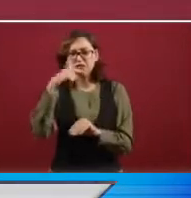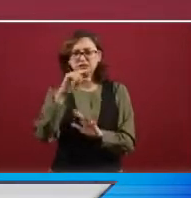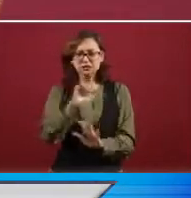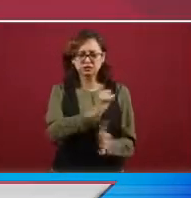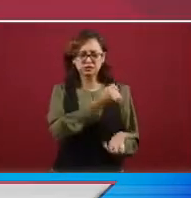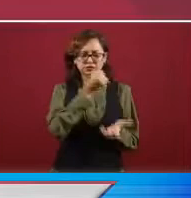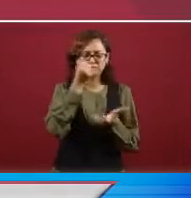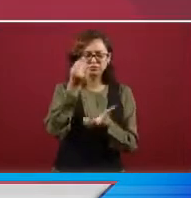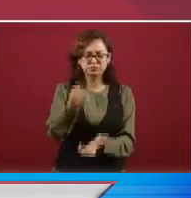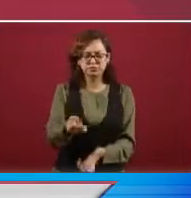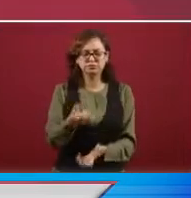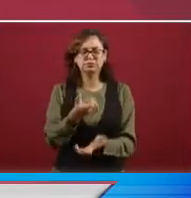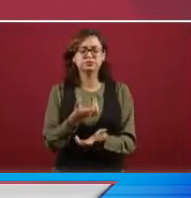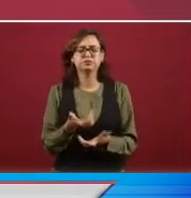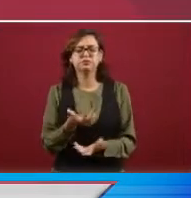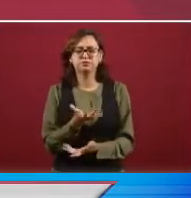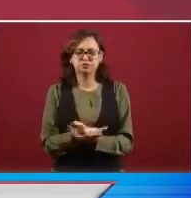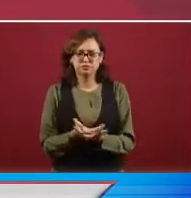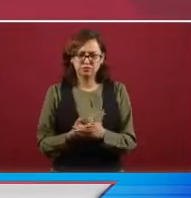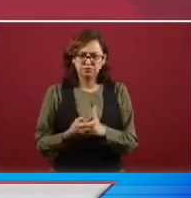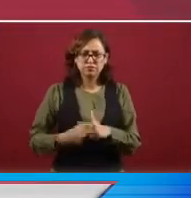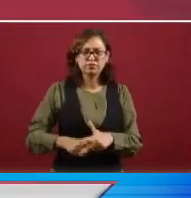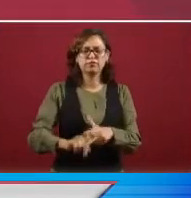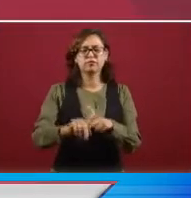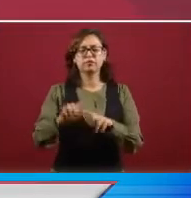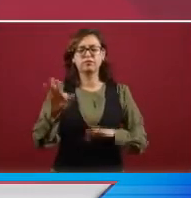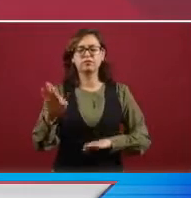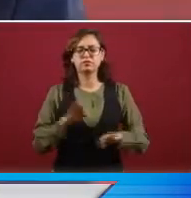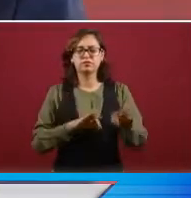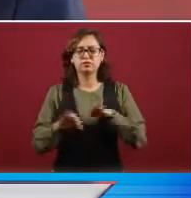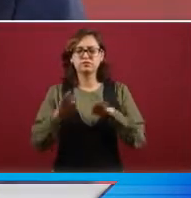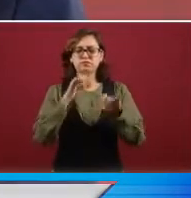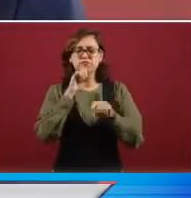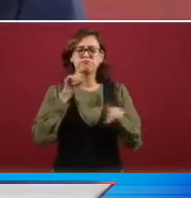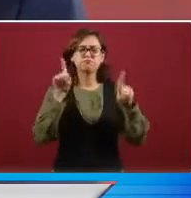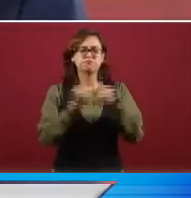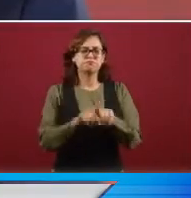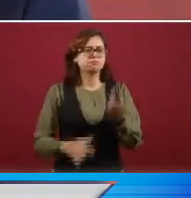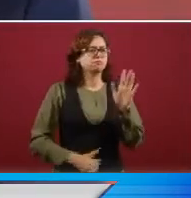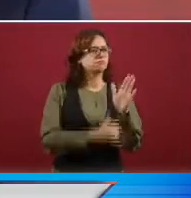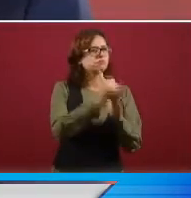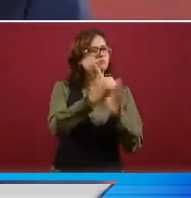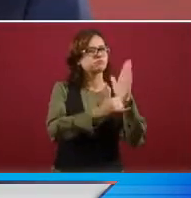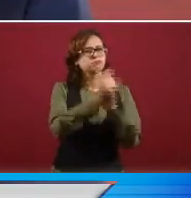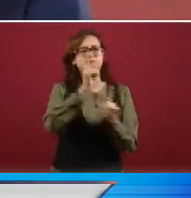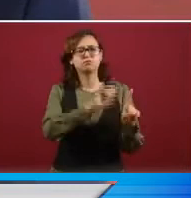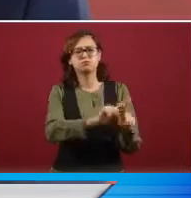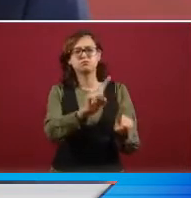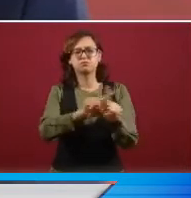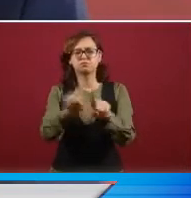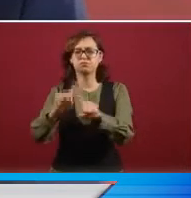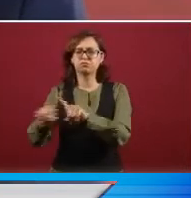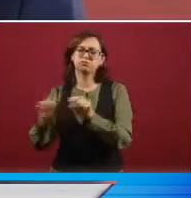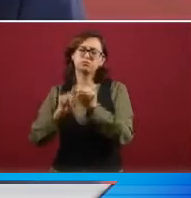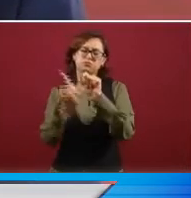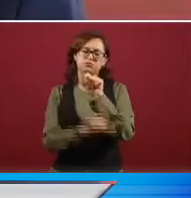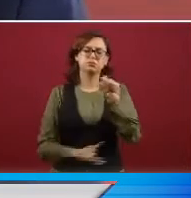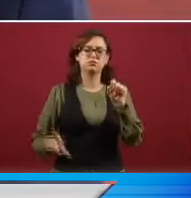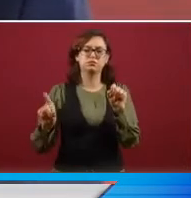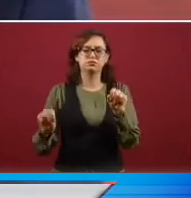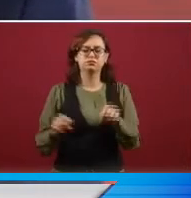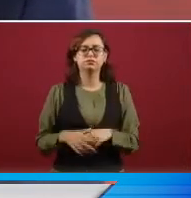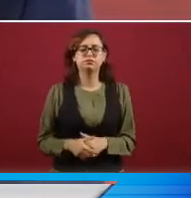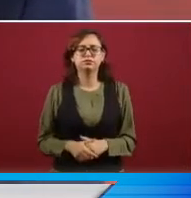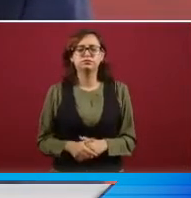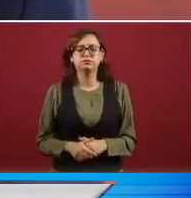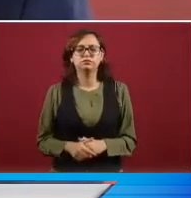cuáles serán los proyectos que se realizarán. La prioridad es que sean proyectos para el desarrollo de la actividad productiva, la reactivación económica y la